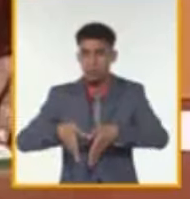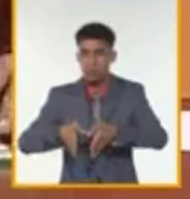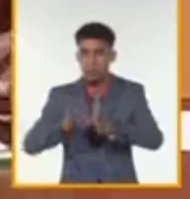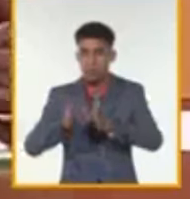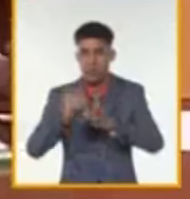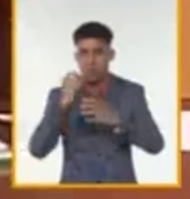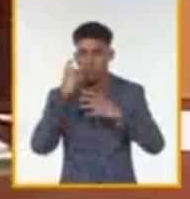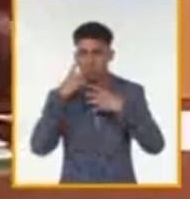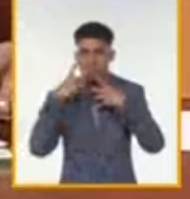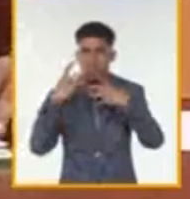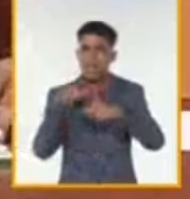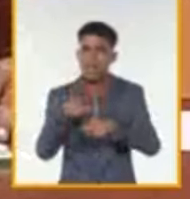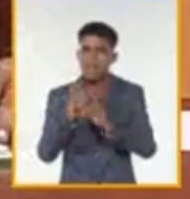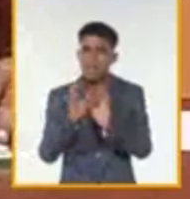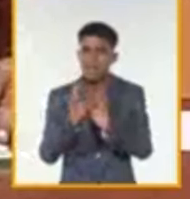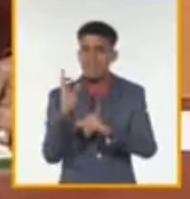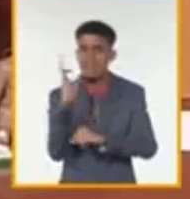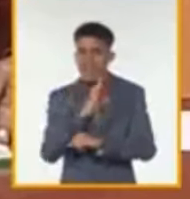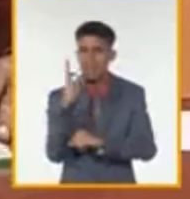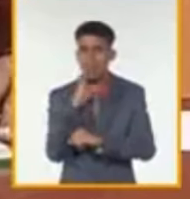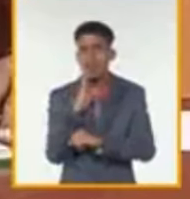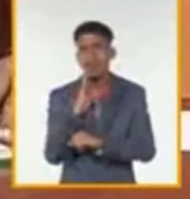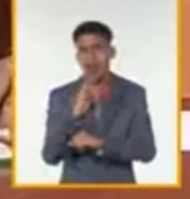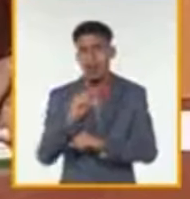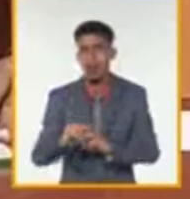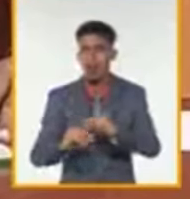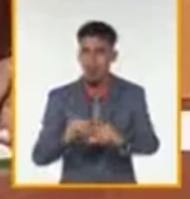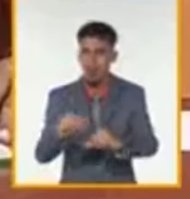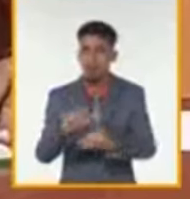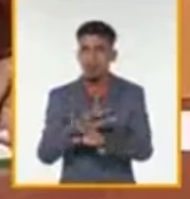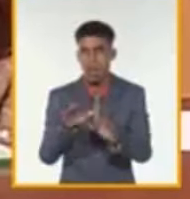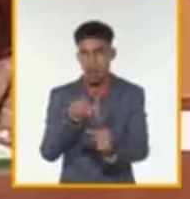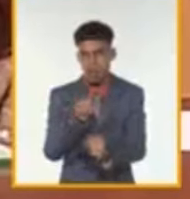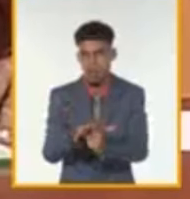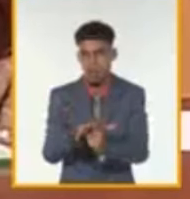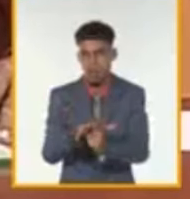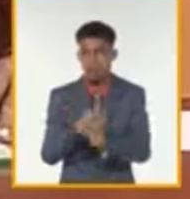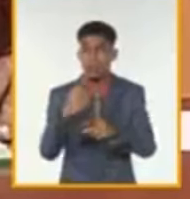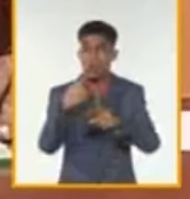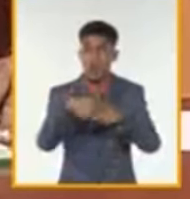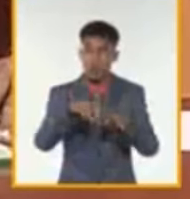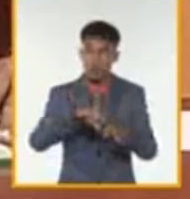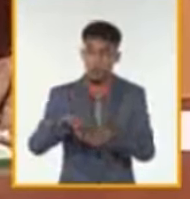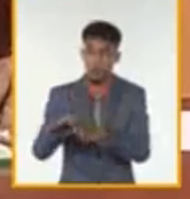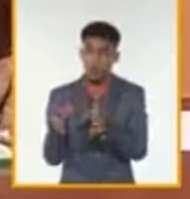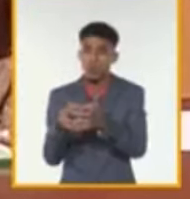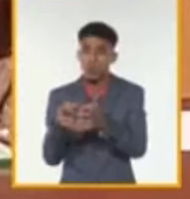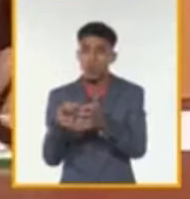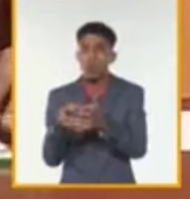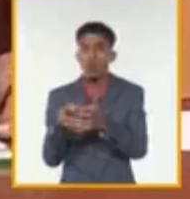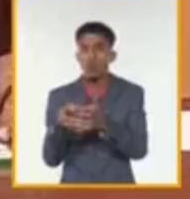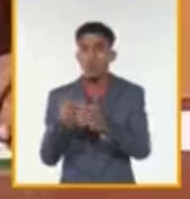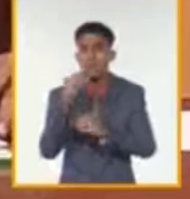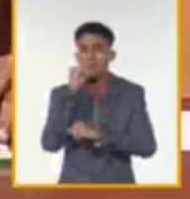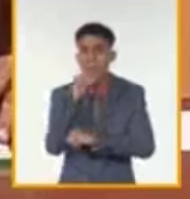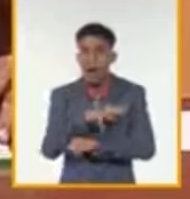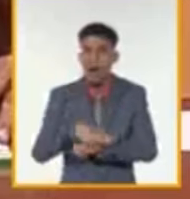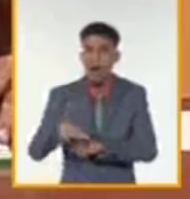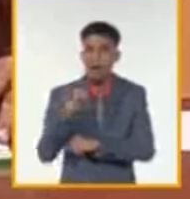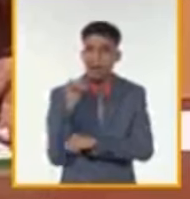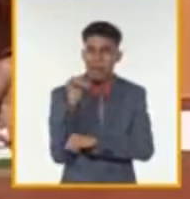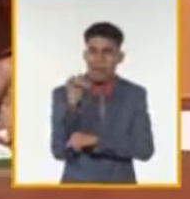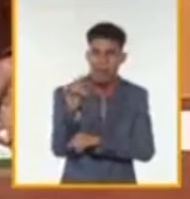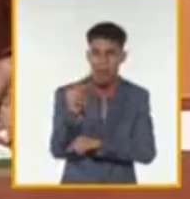Clara las caravanas en más de 10 comunidades que van a llegar a a las comunidades en situación de vulnerabilidad y de difícil acceso y la fiesta de la danza for